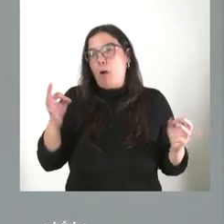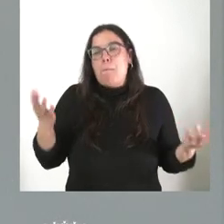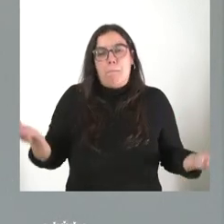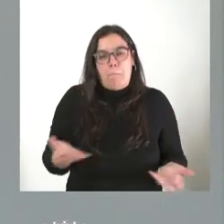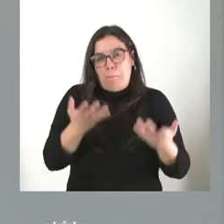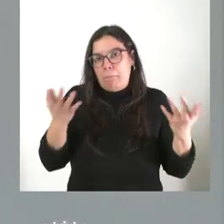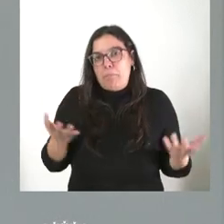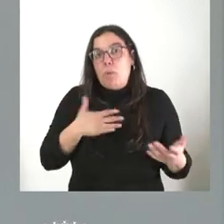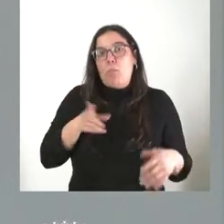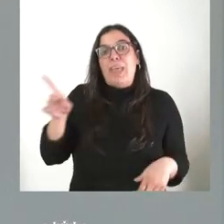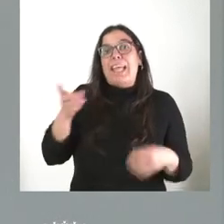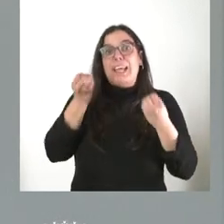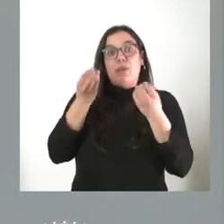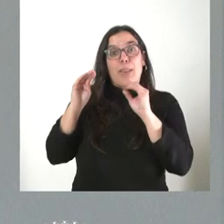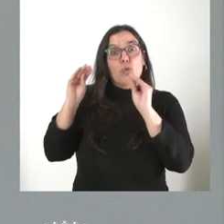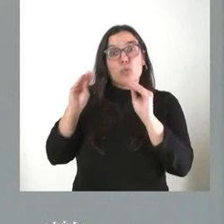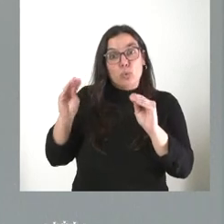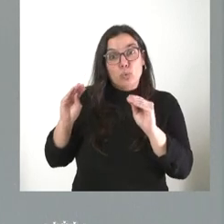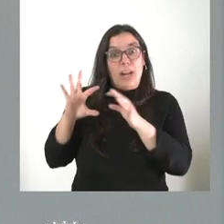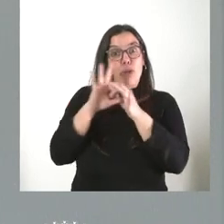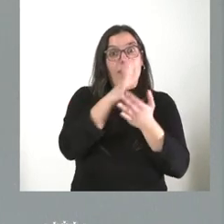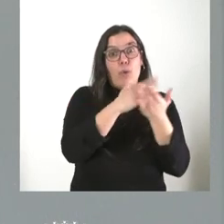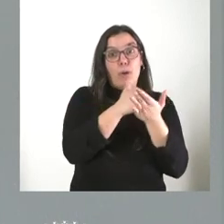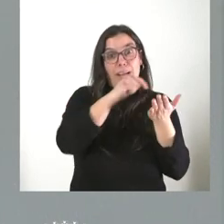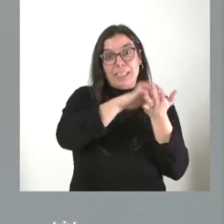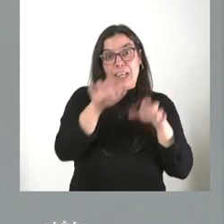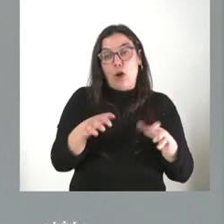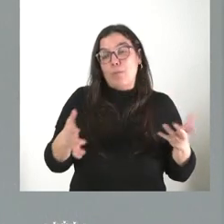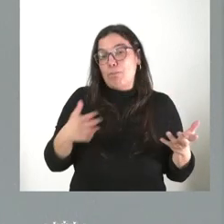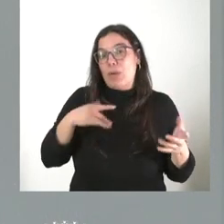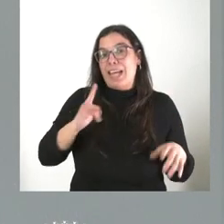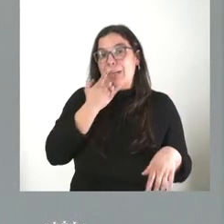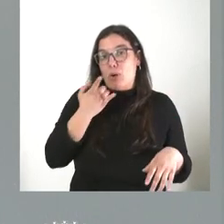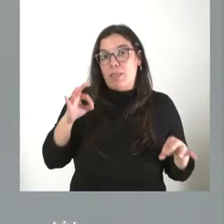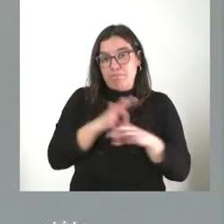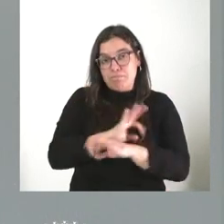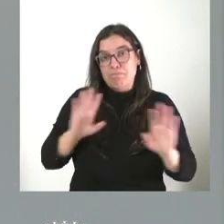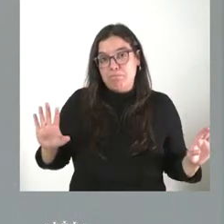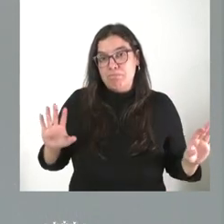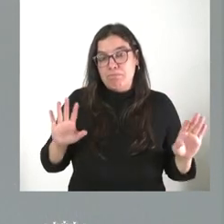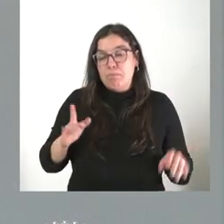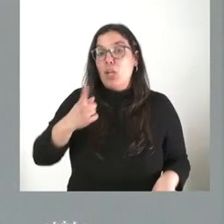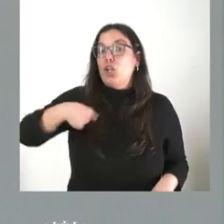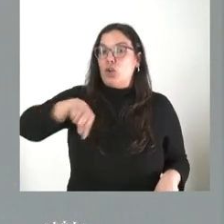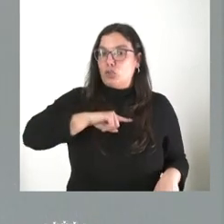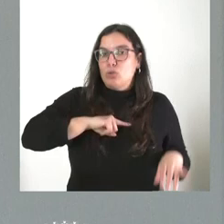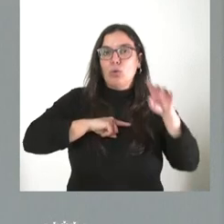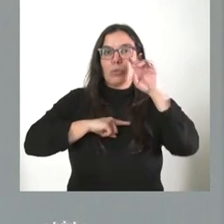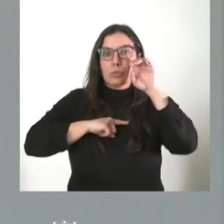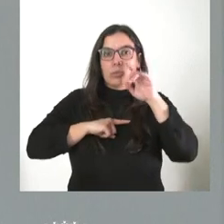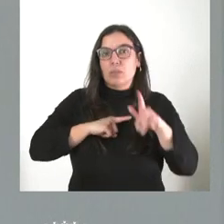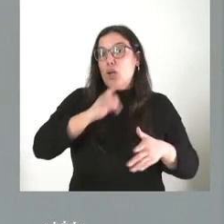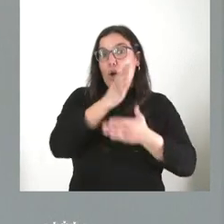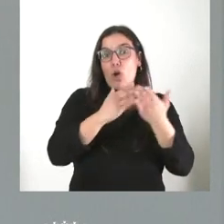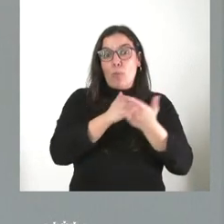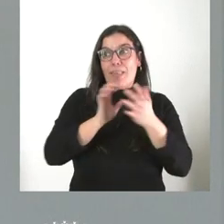deduzco yo que a lo mejor la información que tenía sobre nuestra comunidad Autónoma estaba equivocada Nosotros somos de las comunidades autónomas